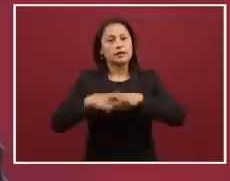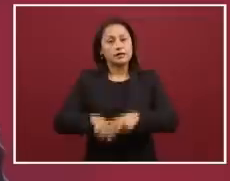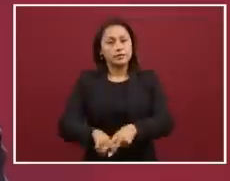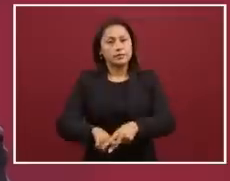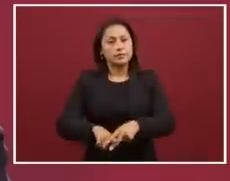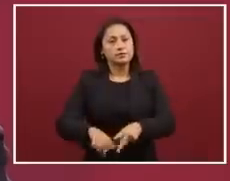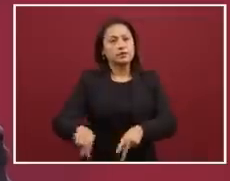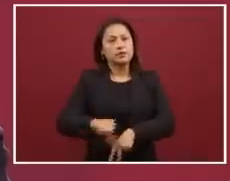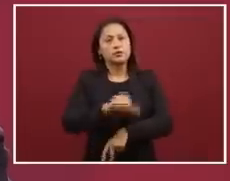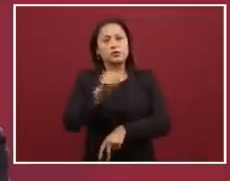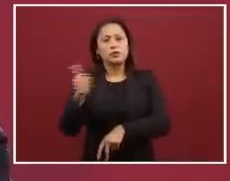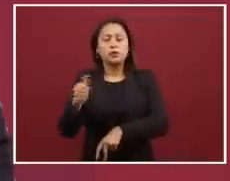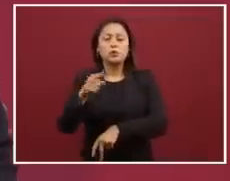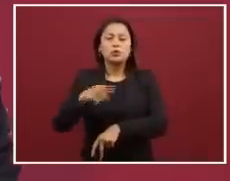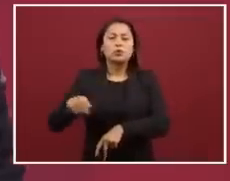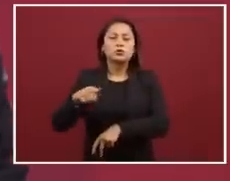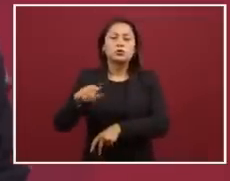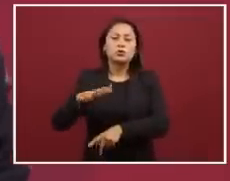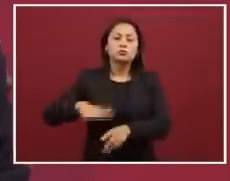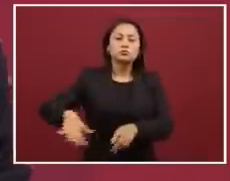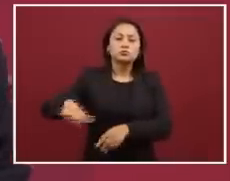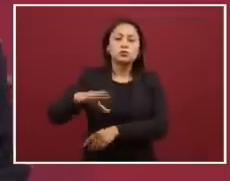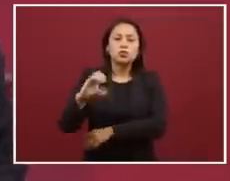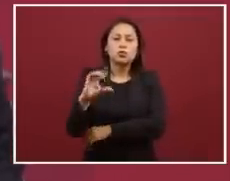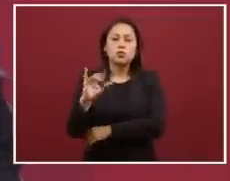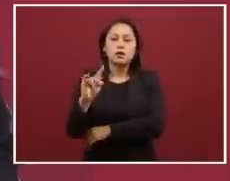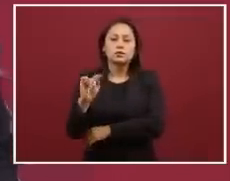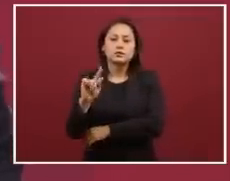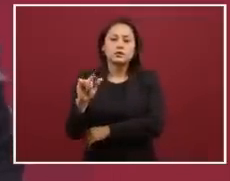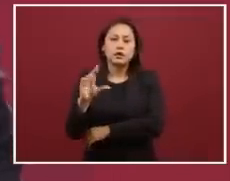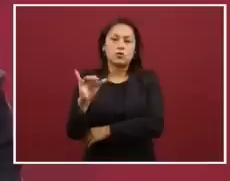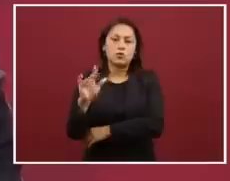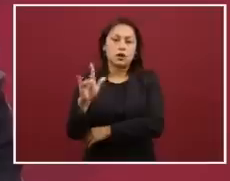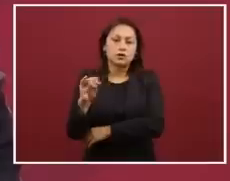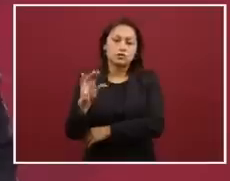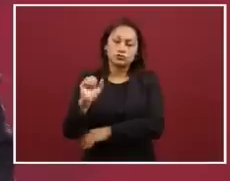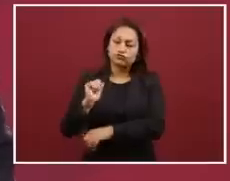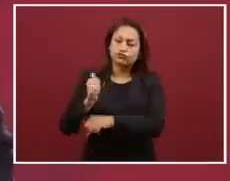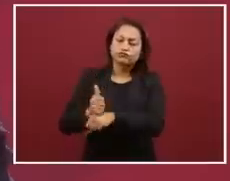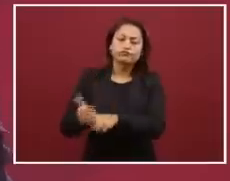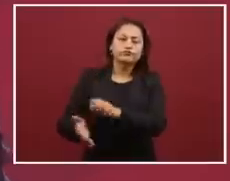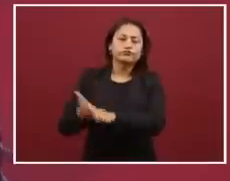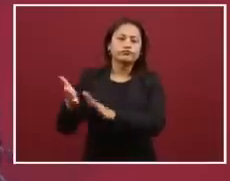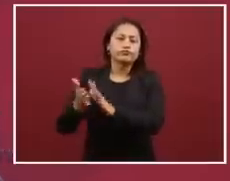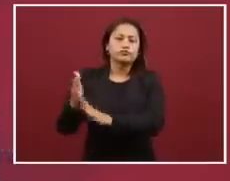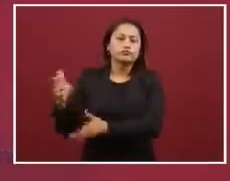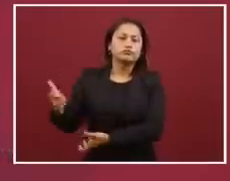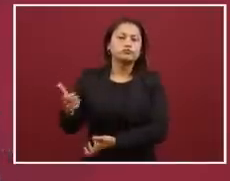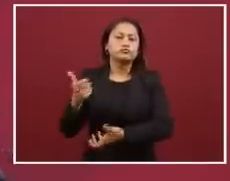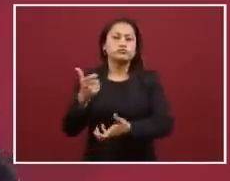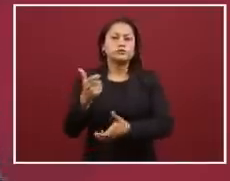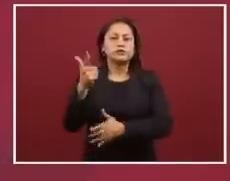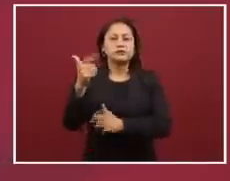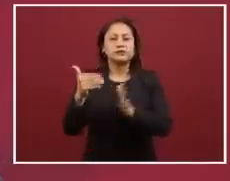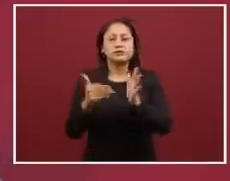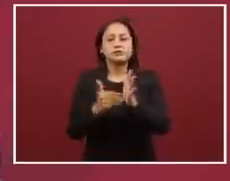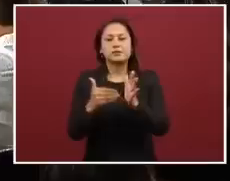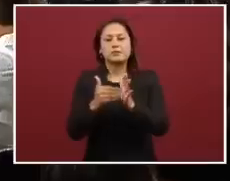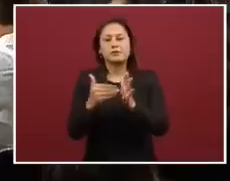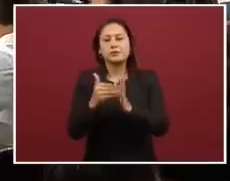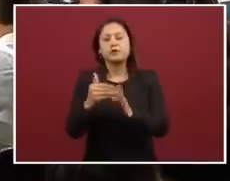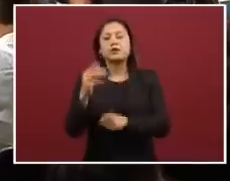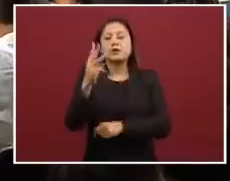de Salina Cruz de Coatzacoalcos, con una inversión pública estimada solamente nacional de 7,000 millones. 3,000 millones